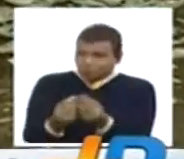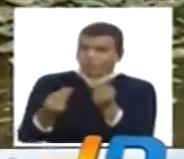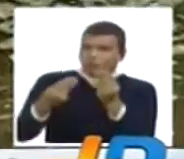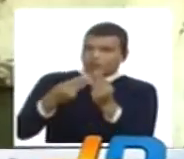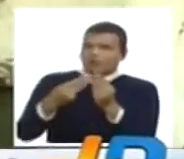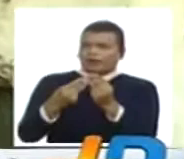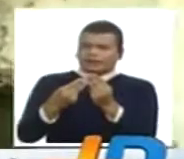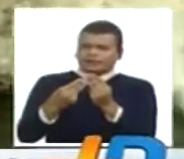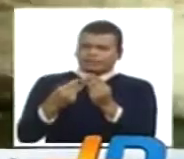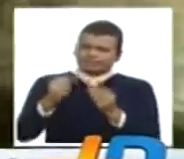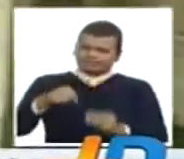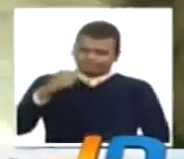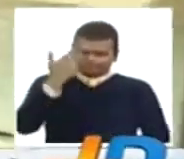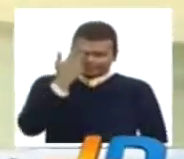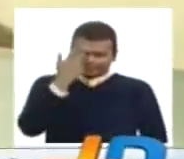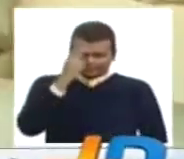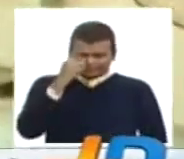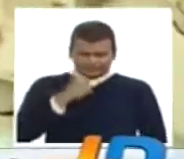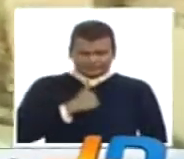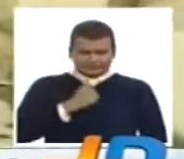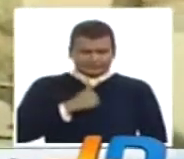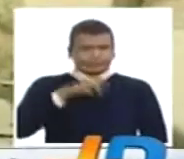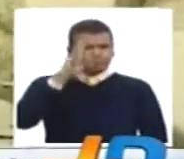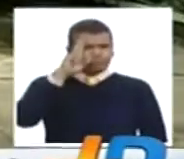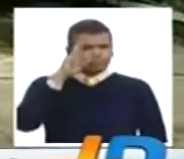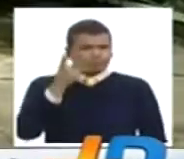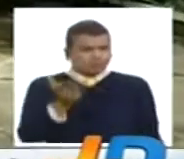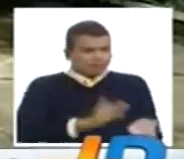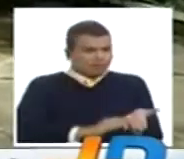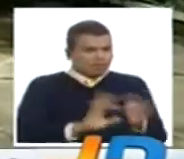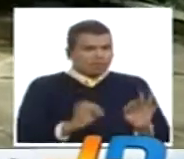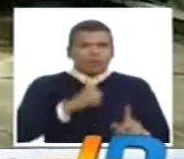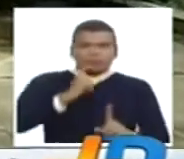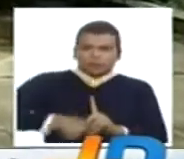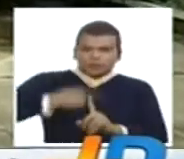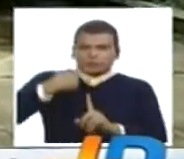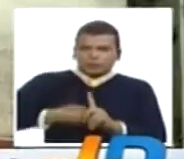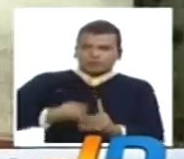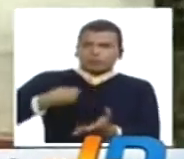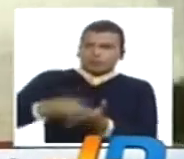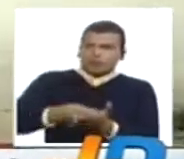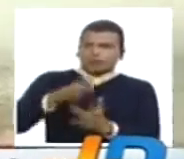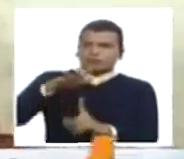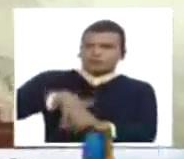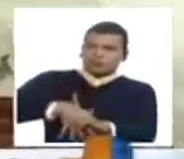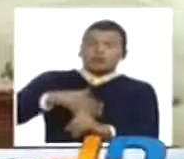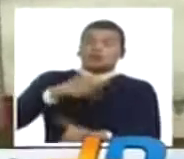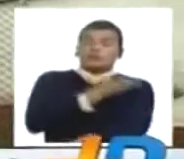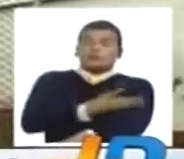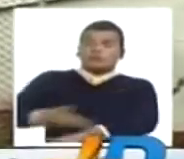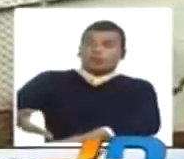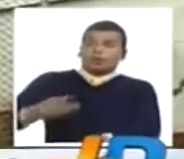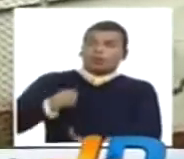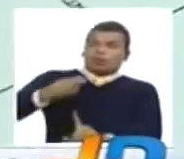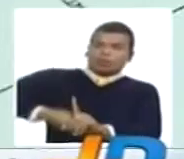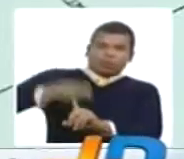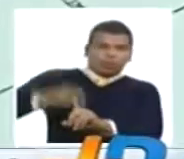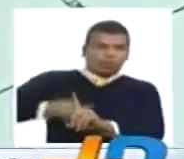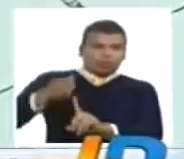su responsabilidad, aún no hay solución. Unos impuestos de 5 millones de pesos por predial, porque la evaluaron